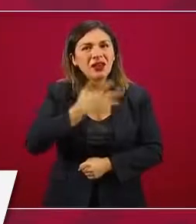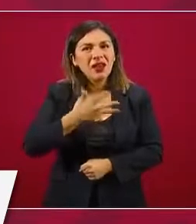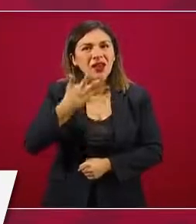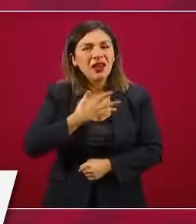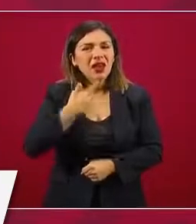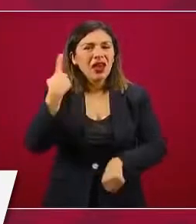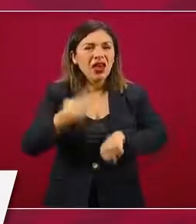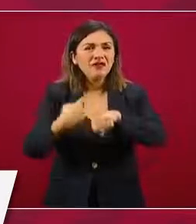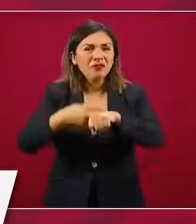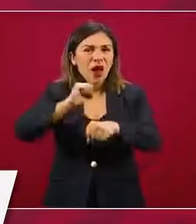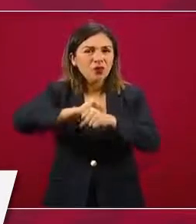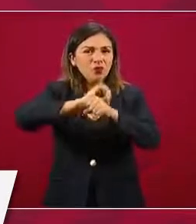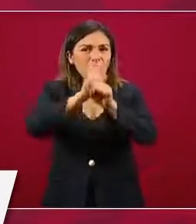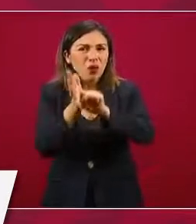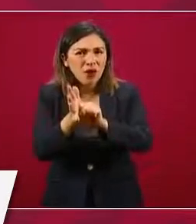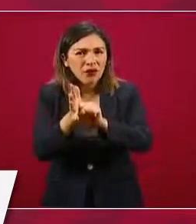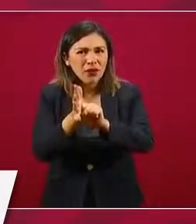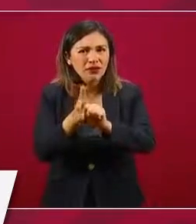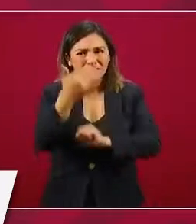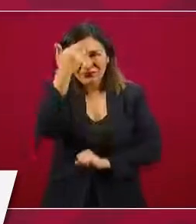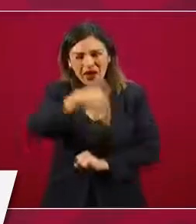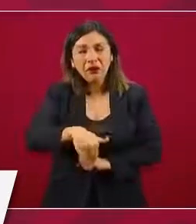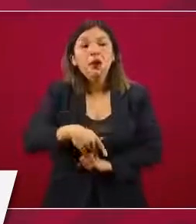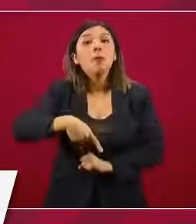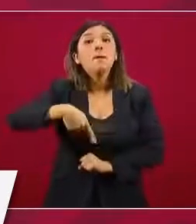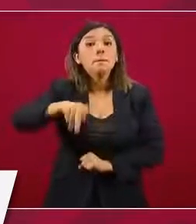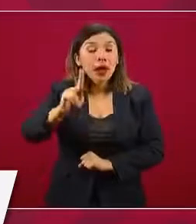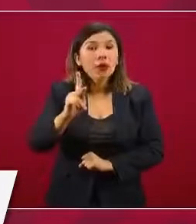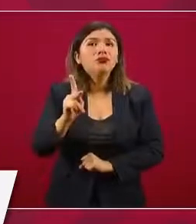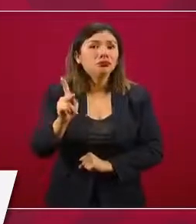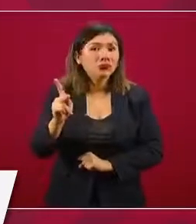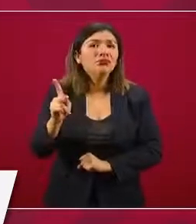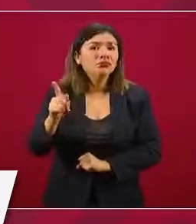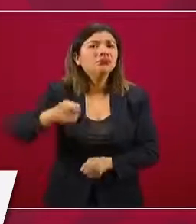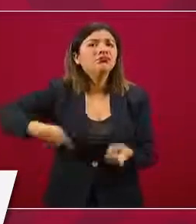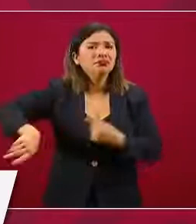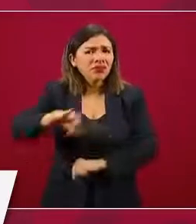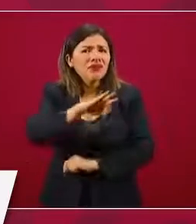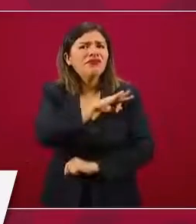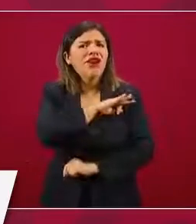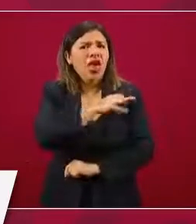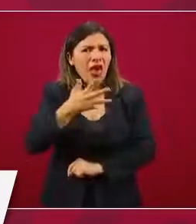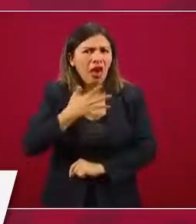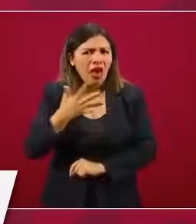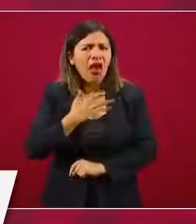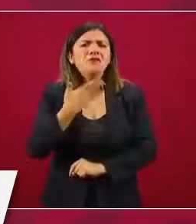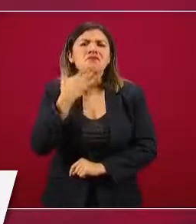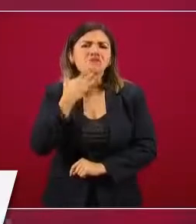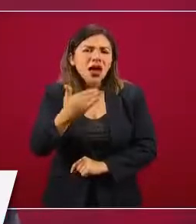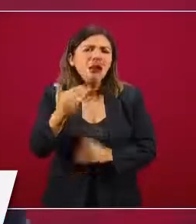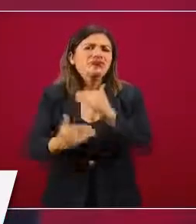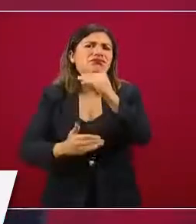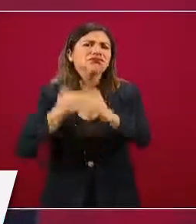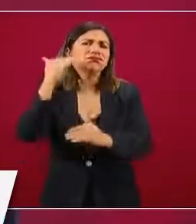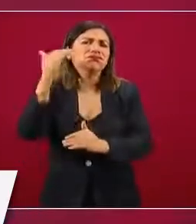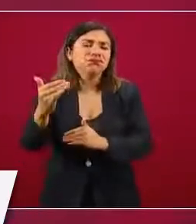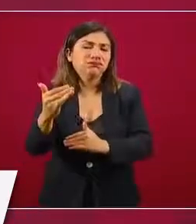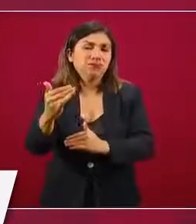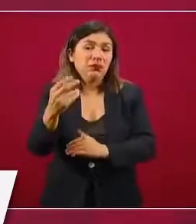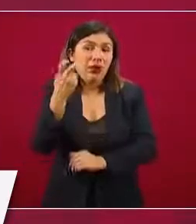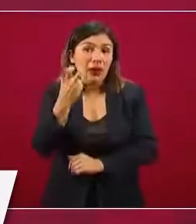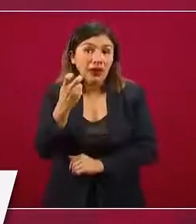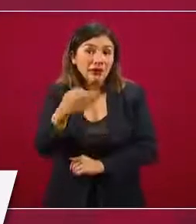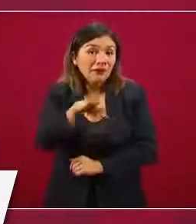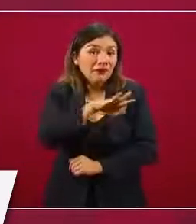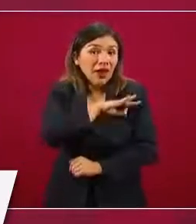la pandemia, pero hay esperanzas de que vamos a salir, y la esperanza es una fuerza muy